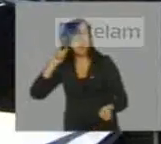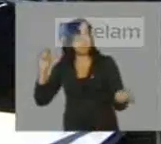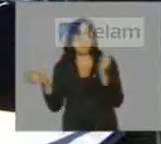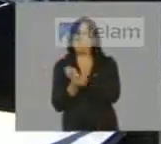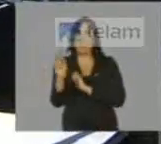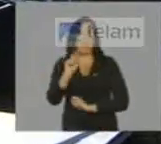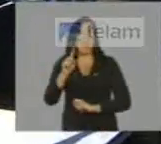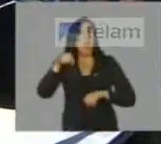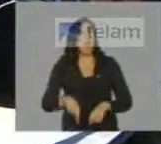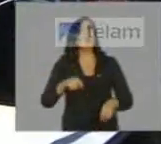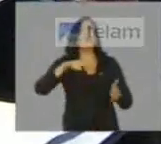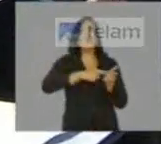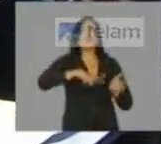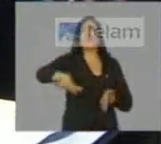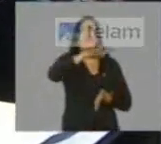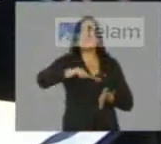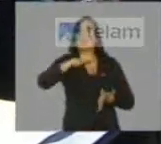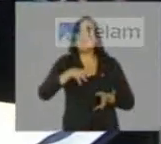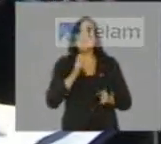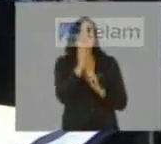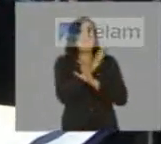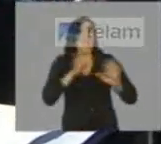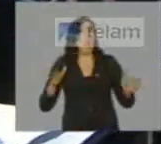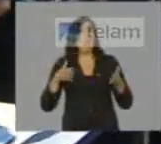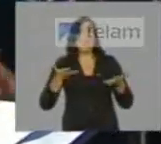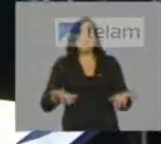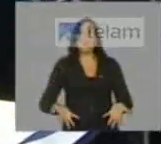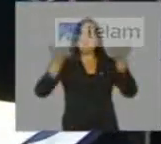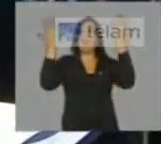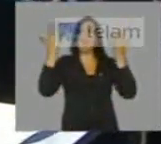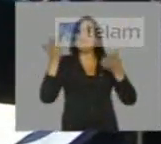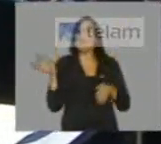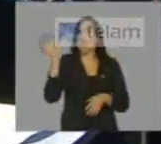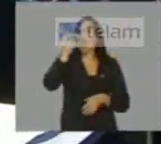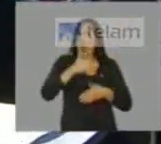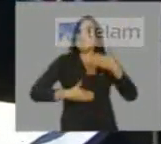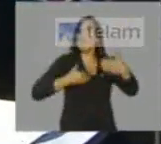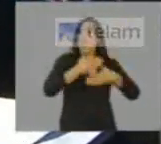pujante, maravillosa, que crece todos los días,